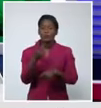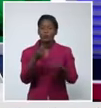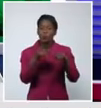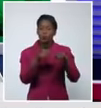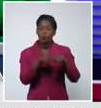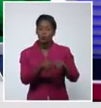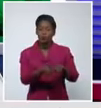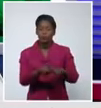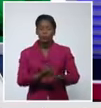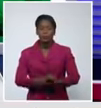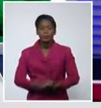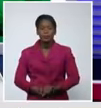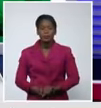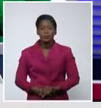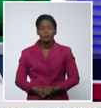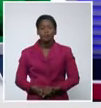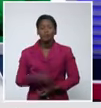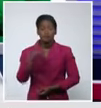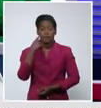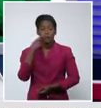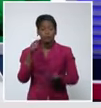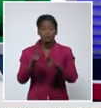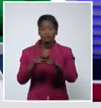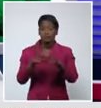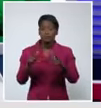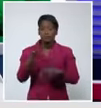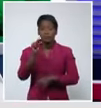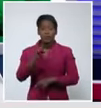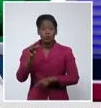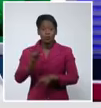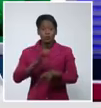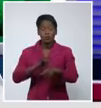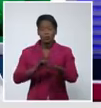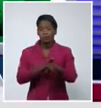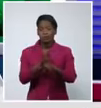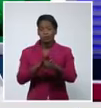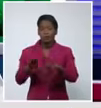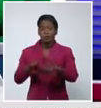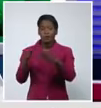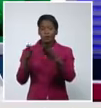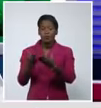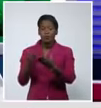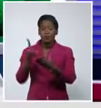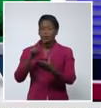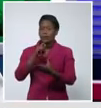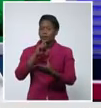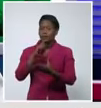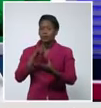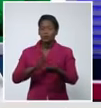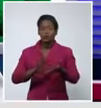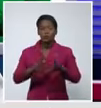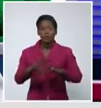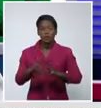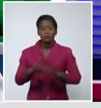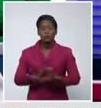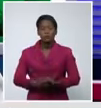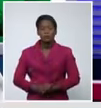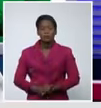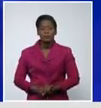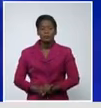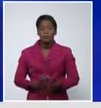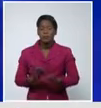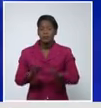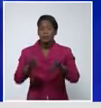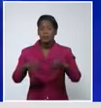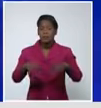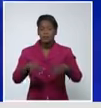importante, un número elevado, una montaña que no acaba de caer la pendiente. Esta es la situación, Pepe.